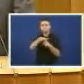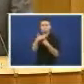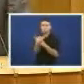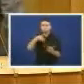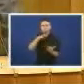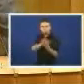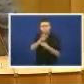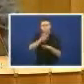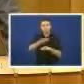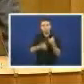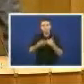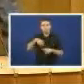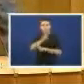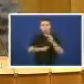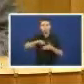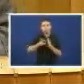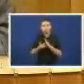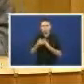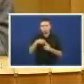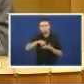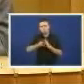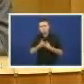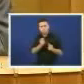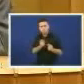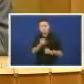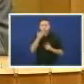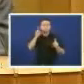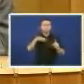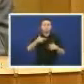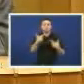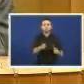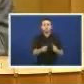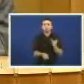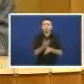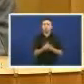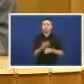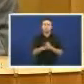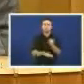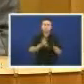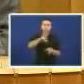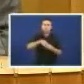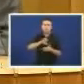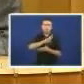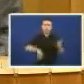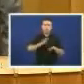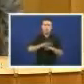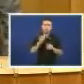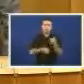negativos sobre os sectores productivos básicos da nosa economía señorías neste trienio